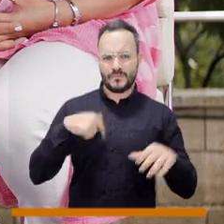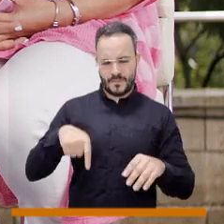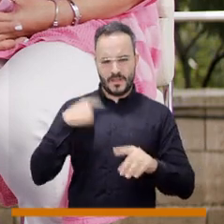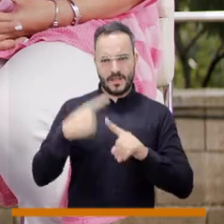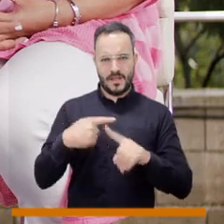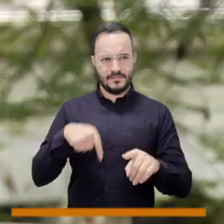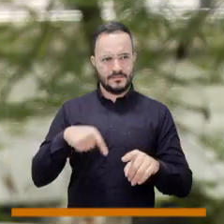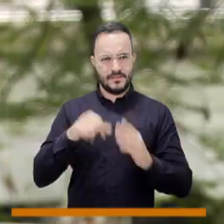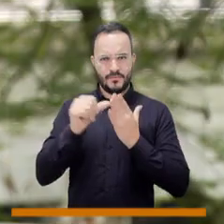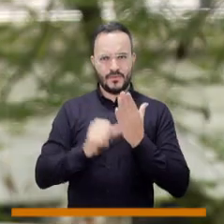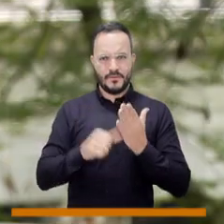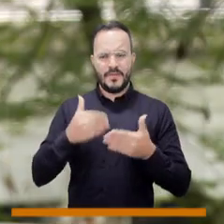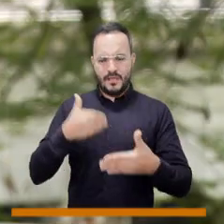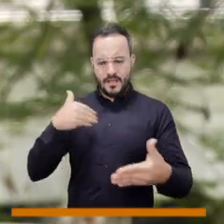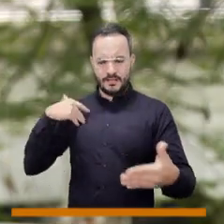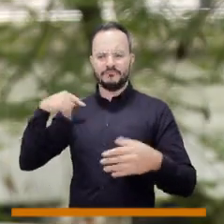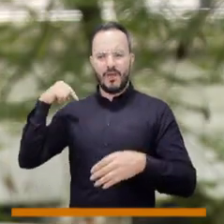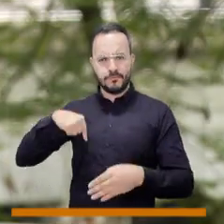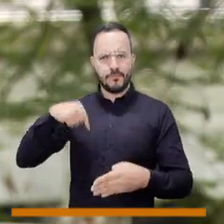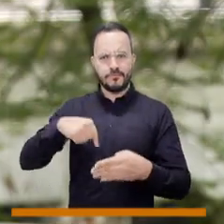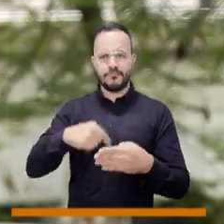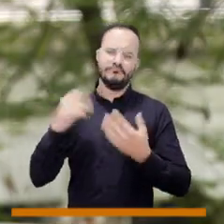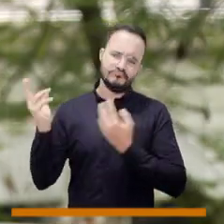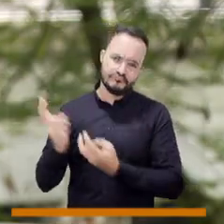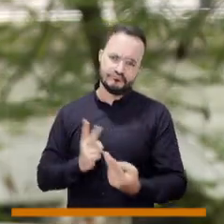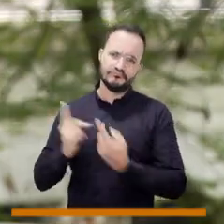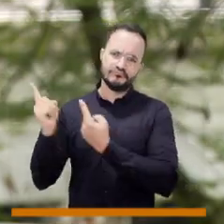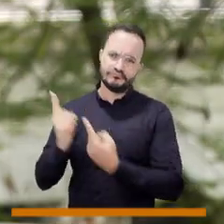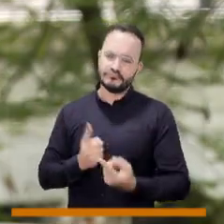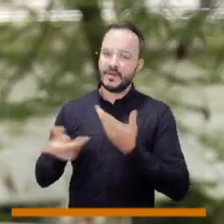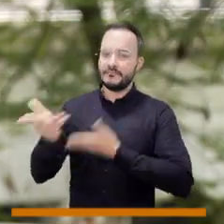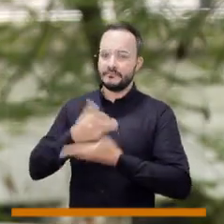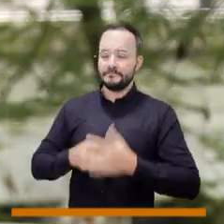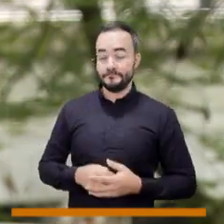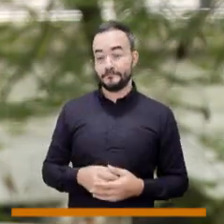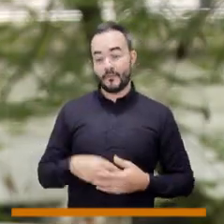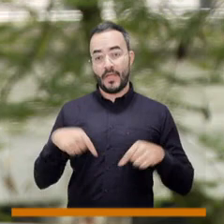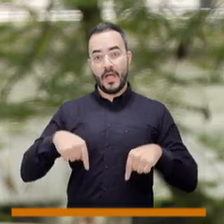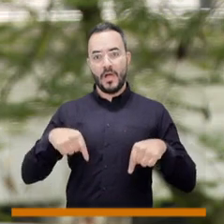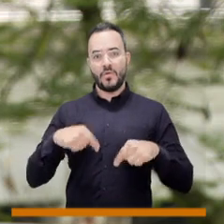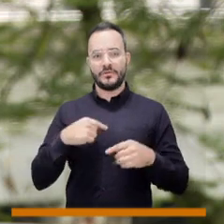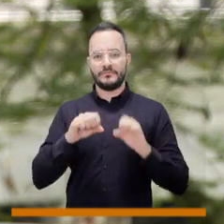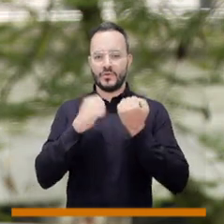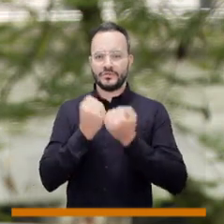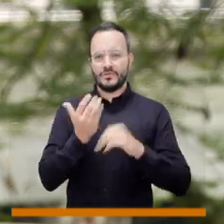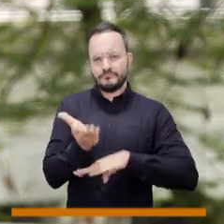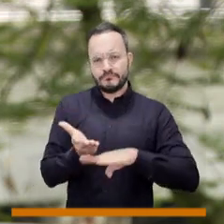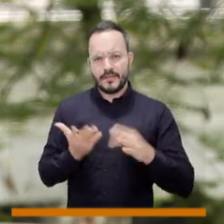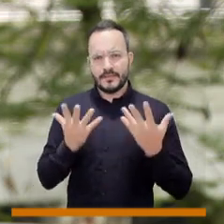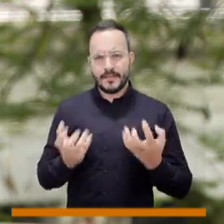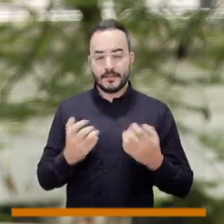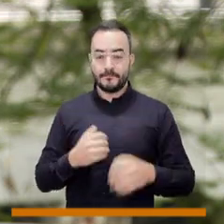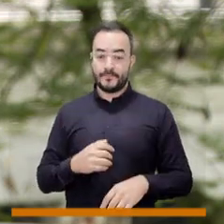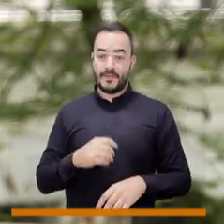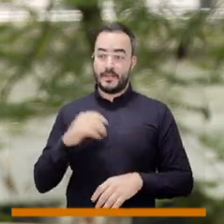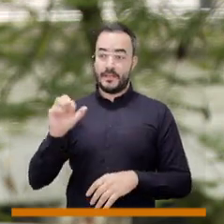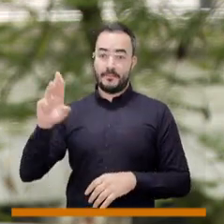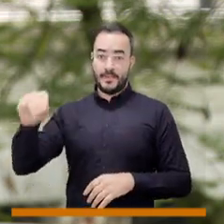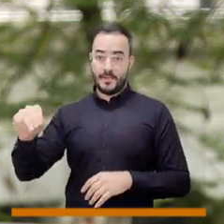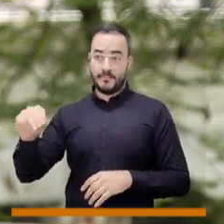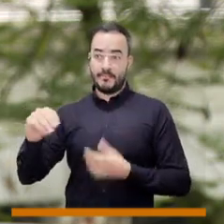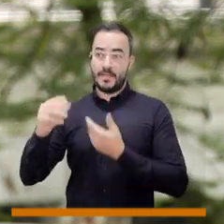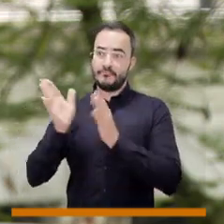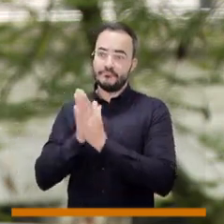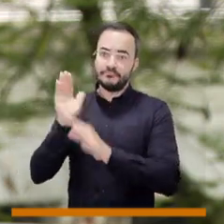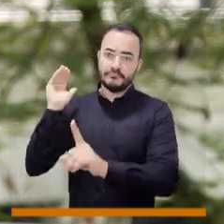a este programa, en este mismo set. Entonces, esta consideración del Consejo, la solicitud para que por transferencias de